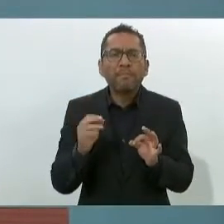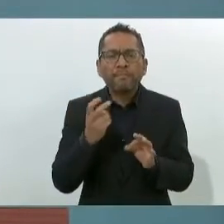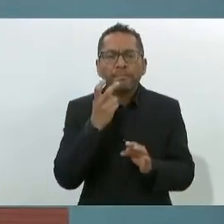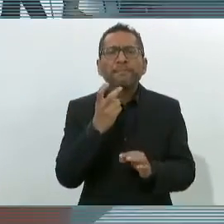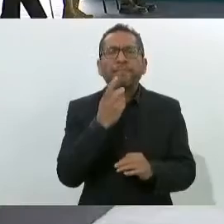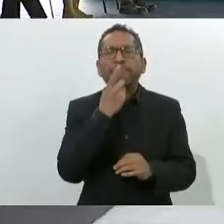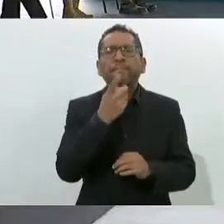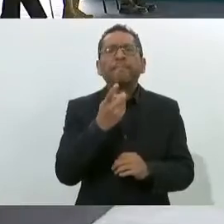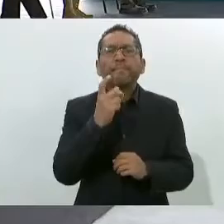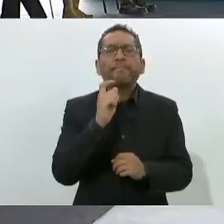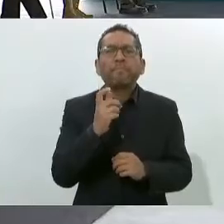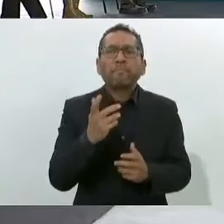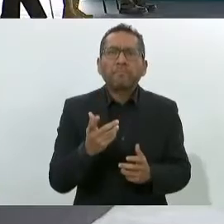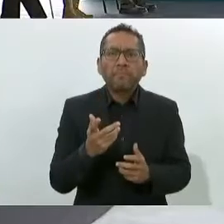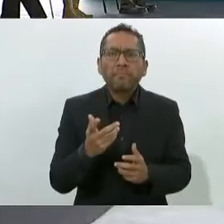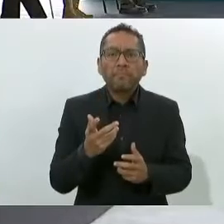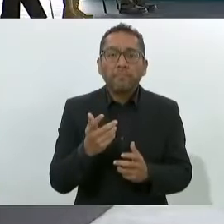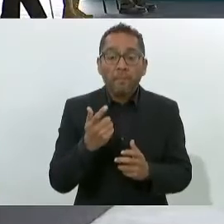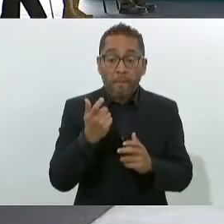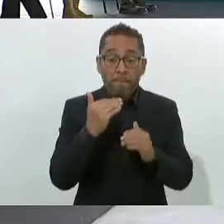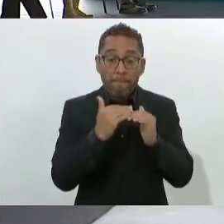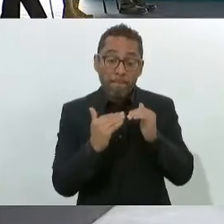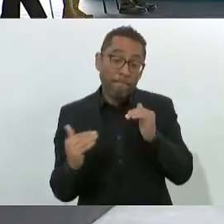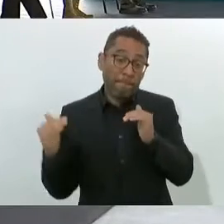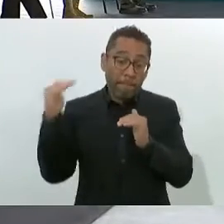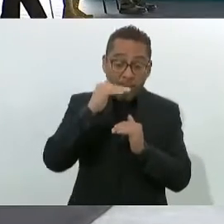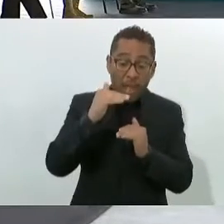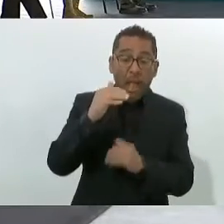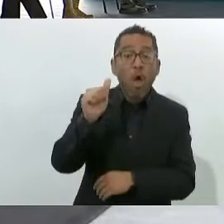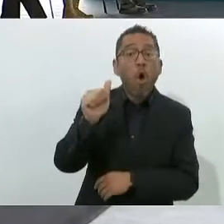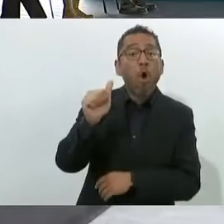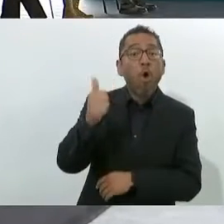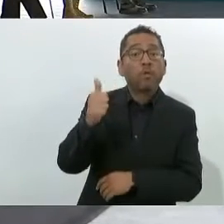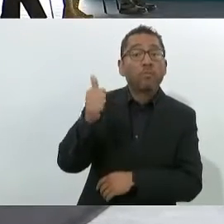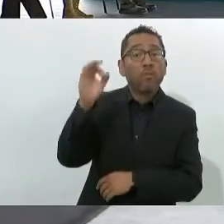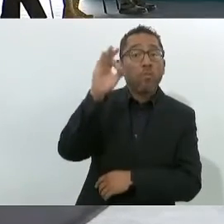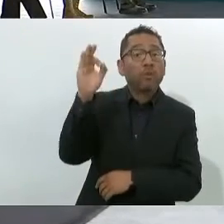hablando de un incremento del 11%,